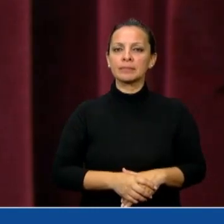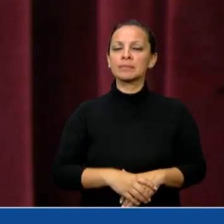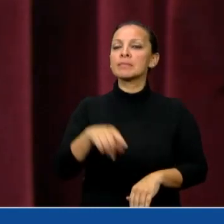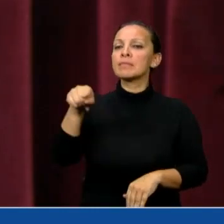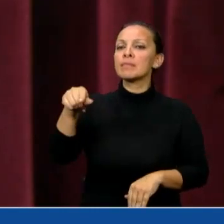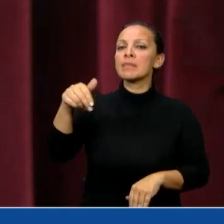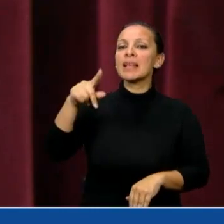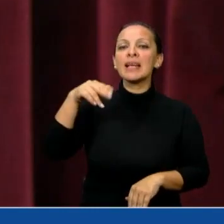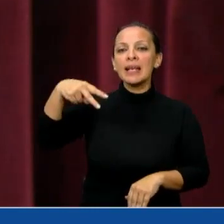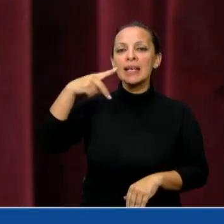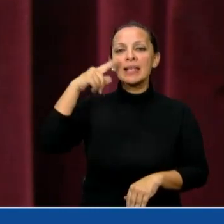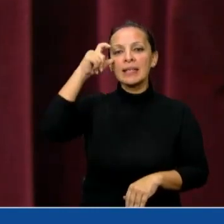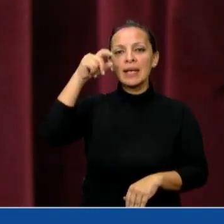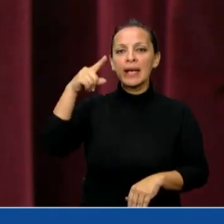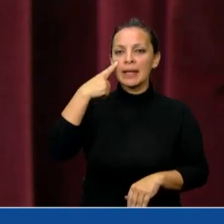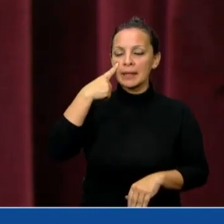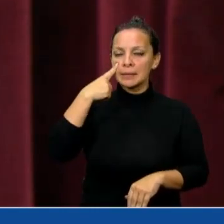Diputado Nieri